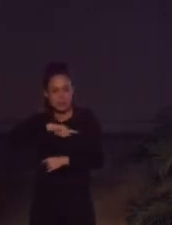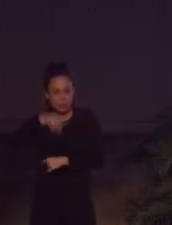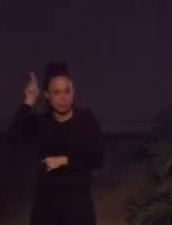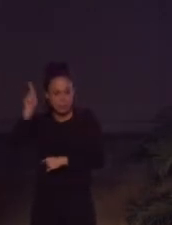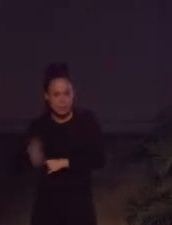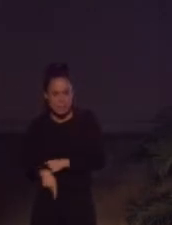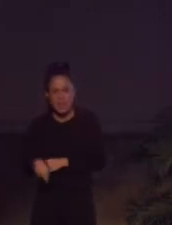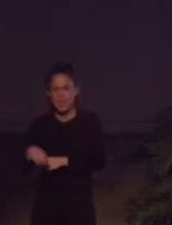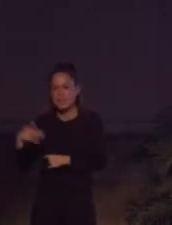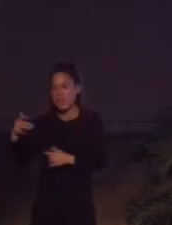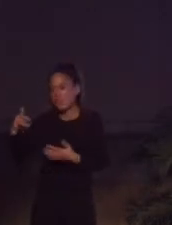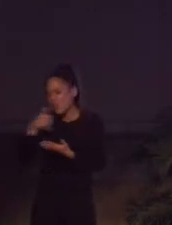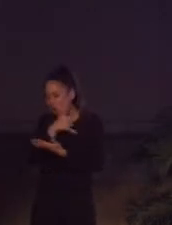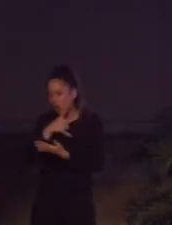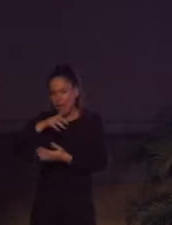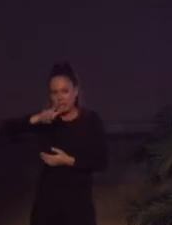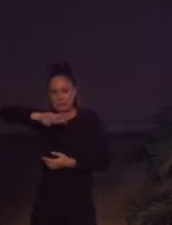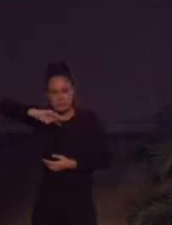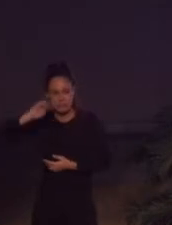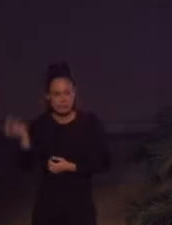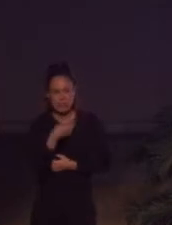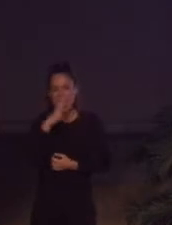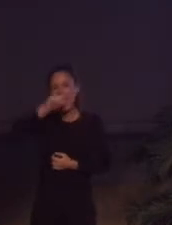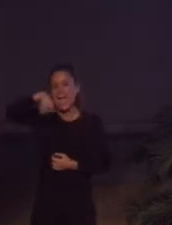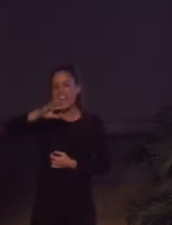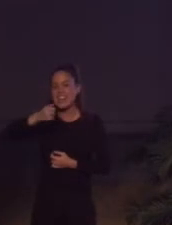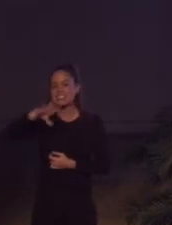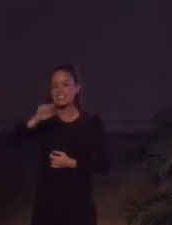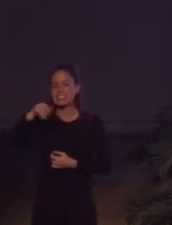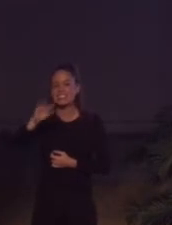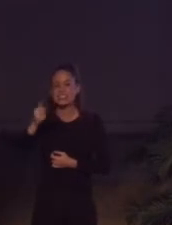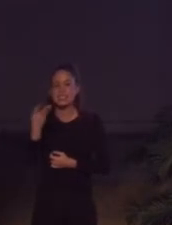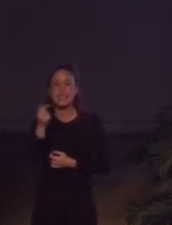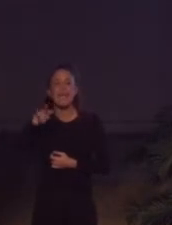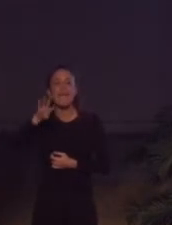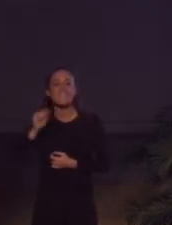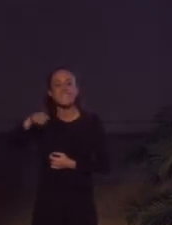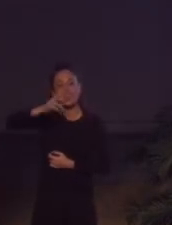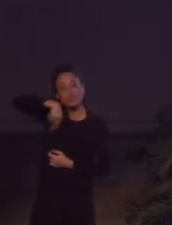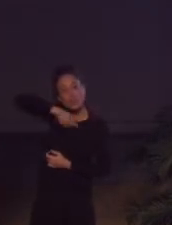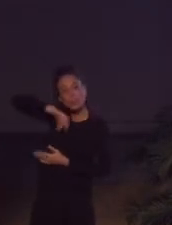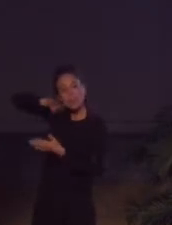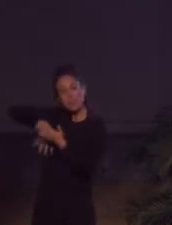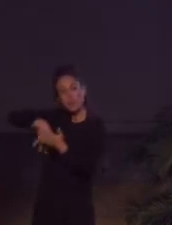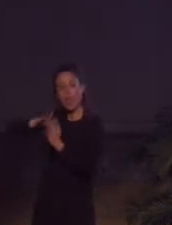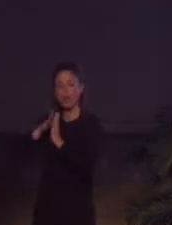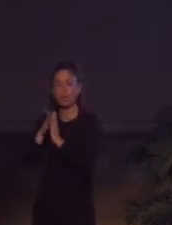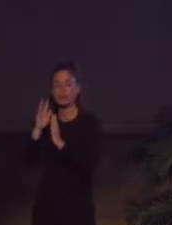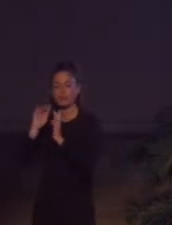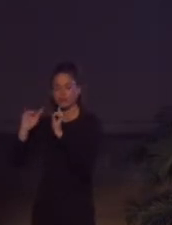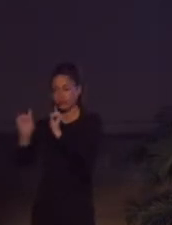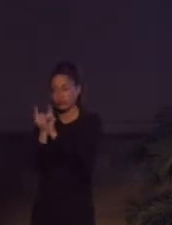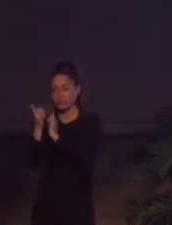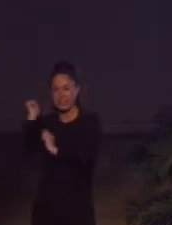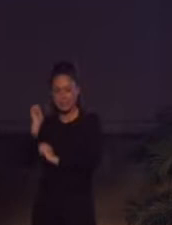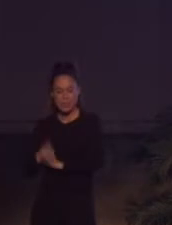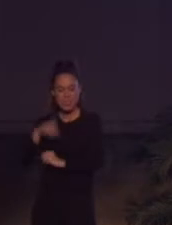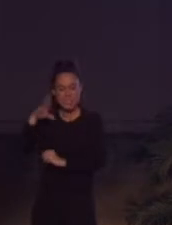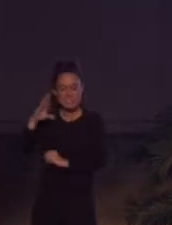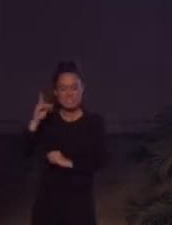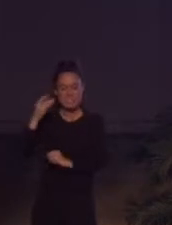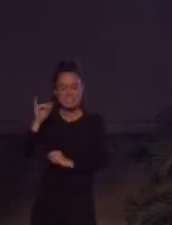Posop, las amigas de Posop, Annie Sprinkle, que la habíamos conocido también en Barcelona. En el 5 hablamos sobre el cyborg que